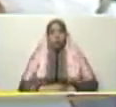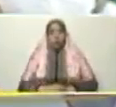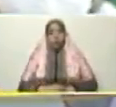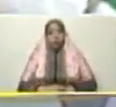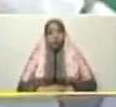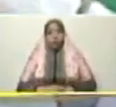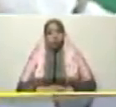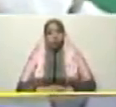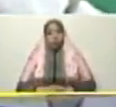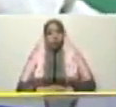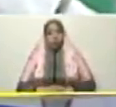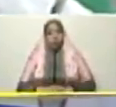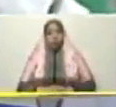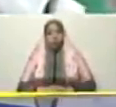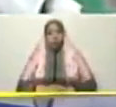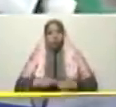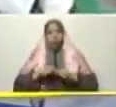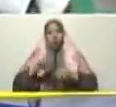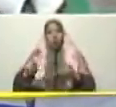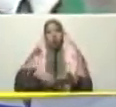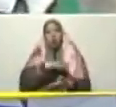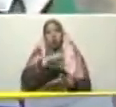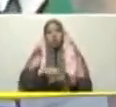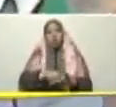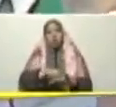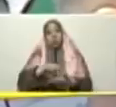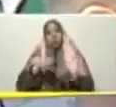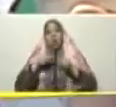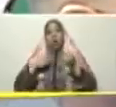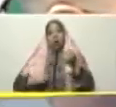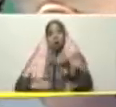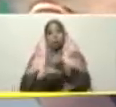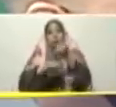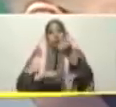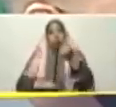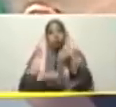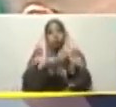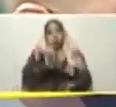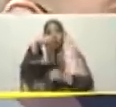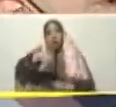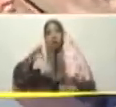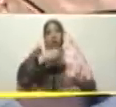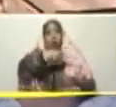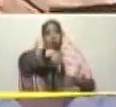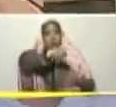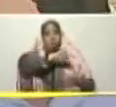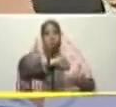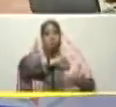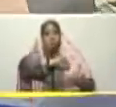la santa alianza completa apoyaba a españa